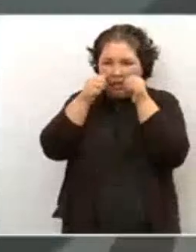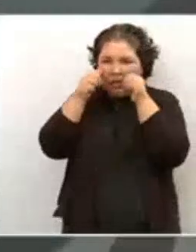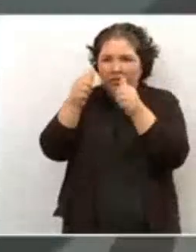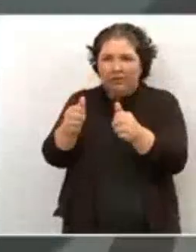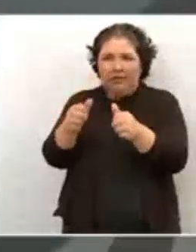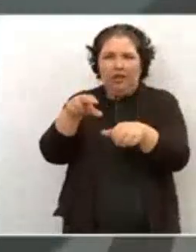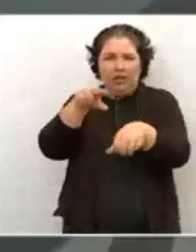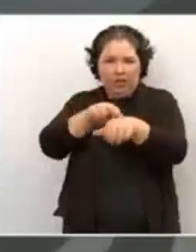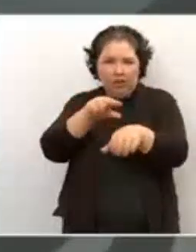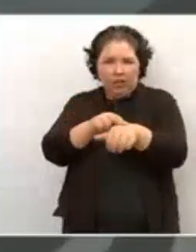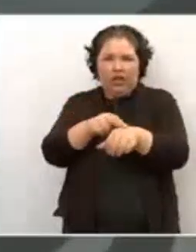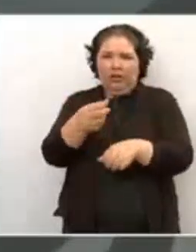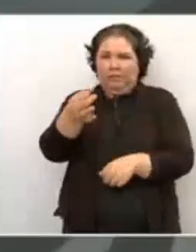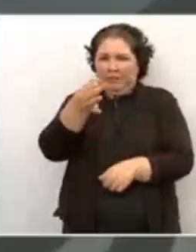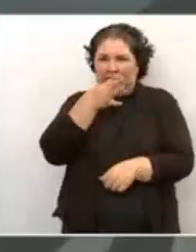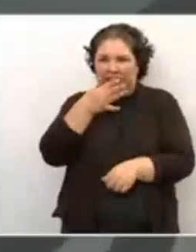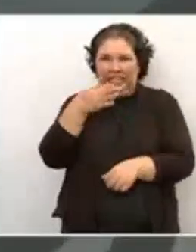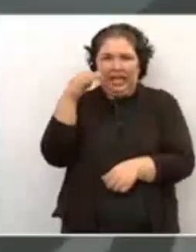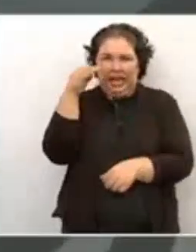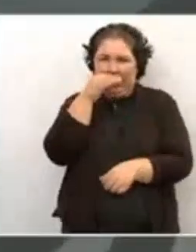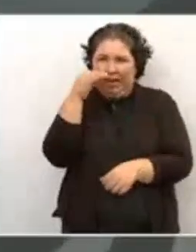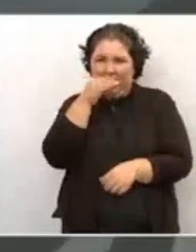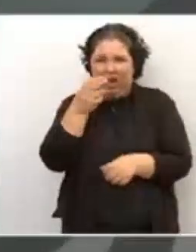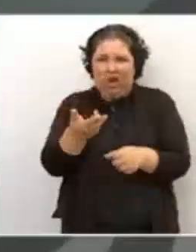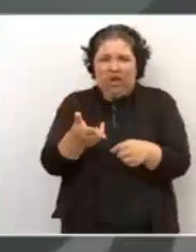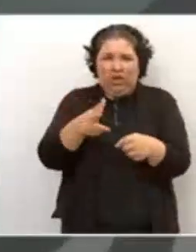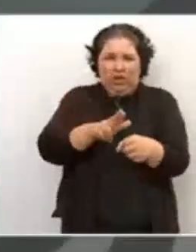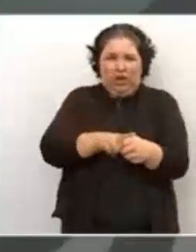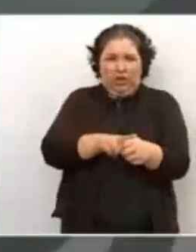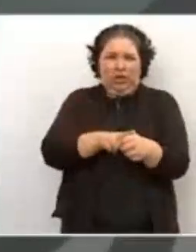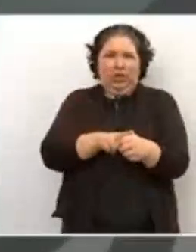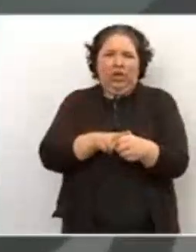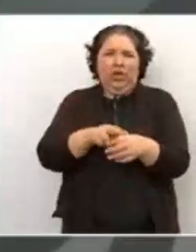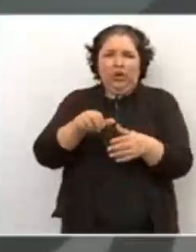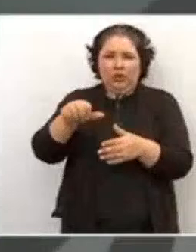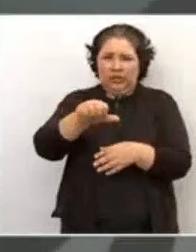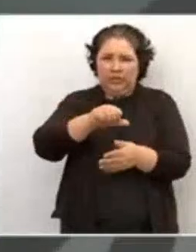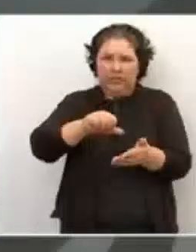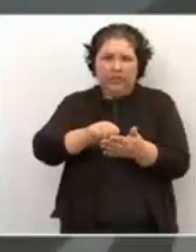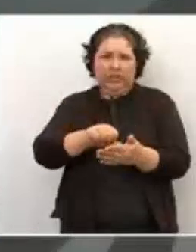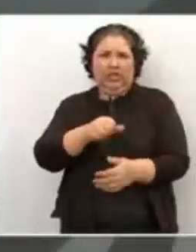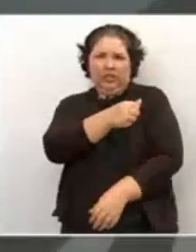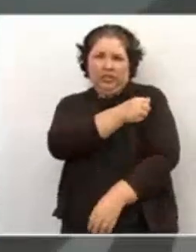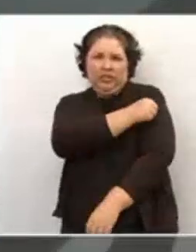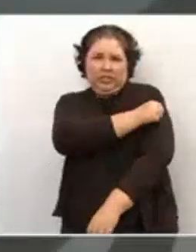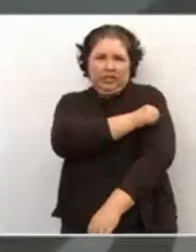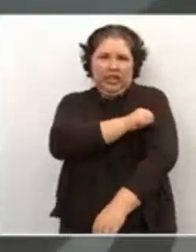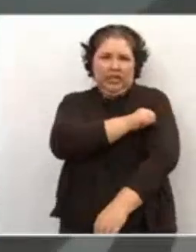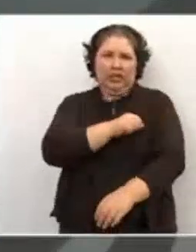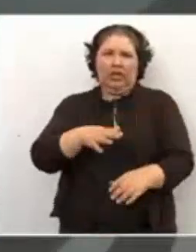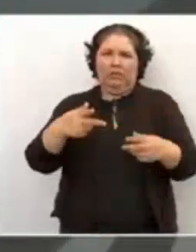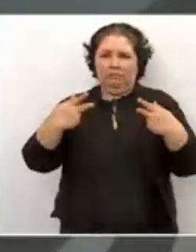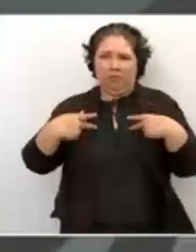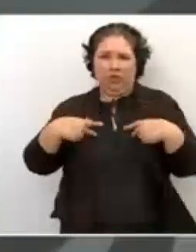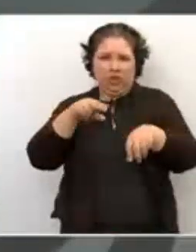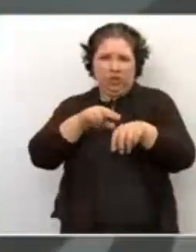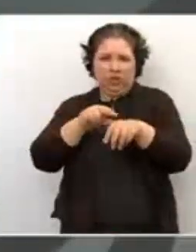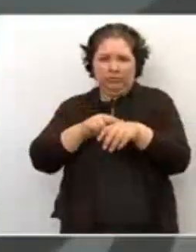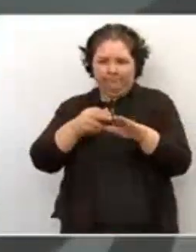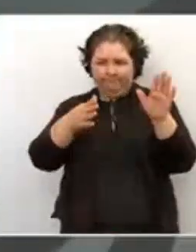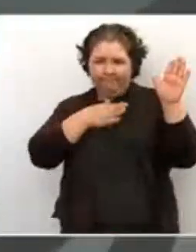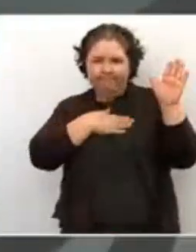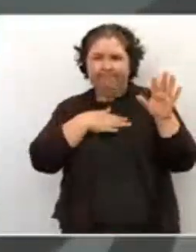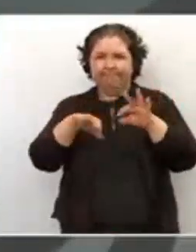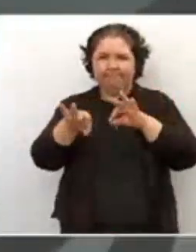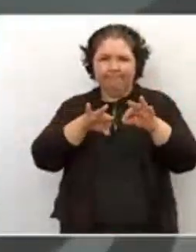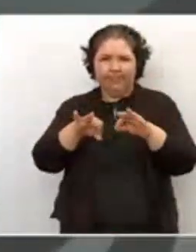y medicamentos gratuitos con hospitales, centros de salud y personal comprometido en todo el país y donde más